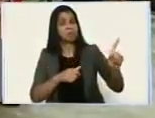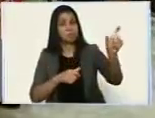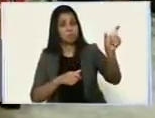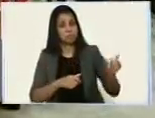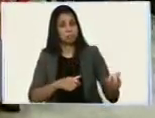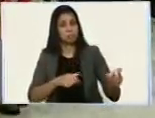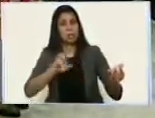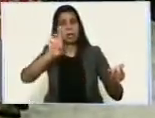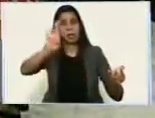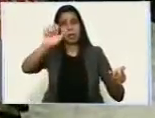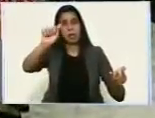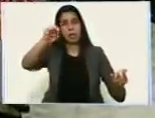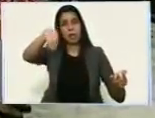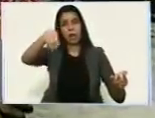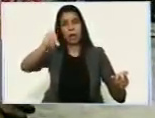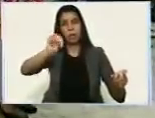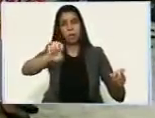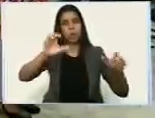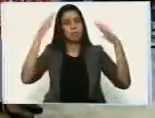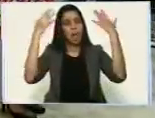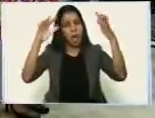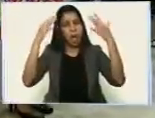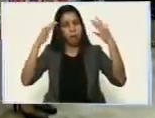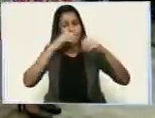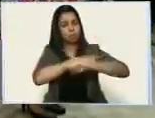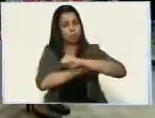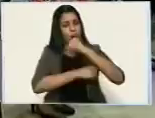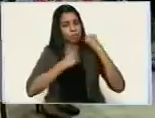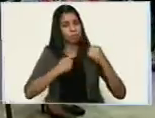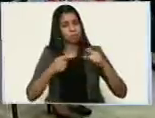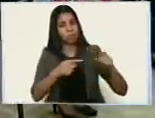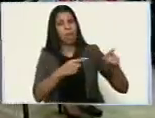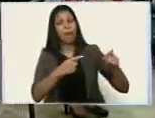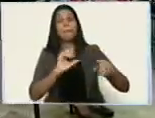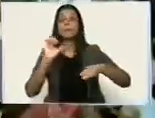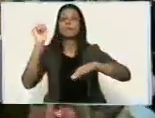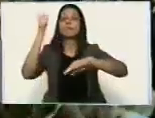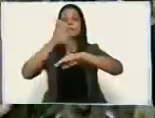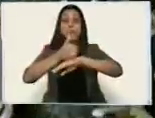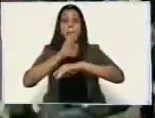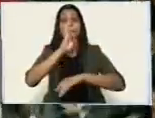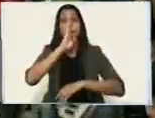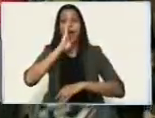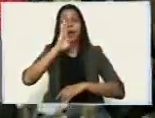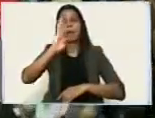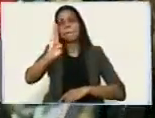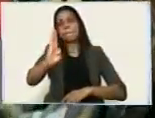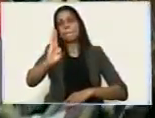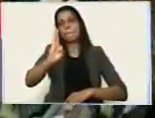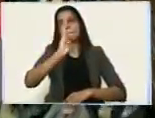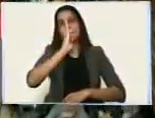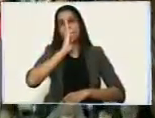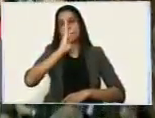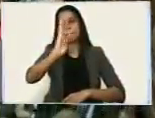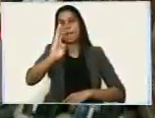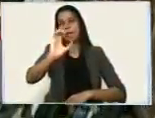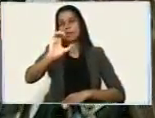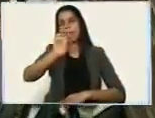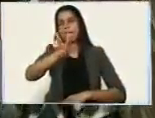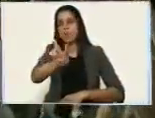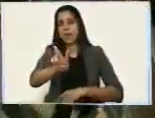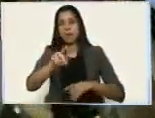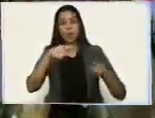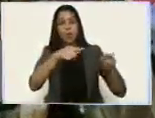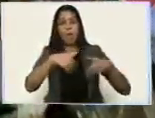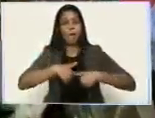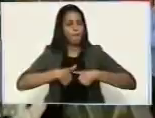Yo quisiera pedir un aplauso para el camarada Ramón Lobo, que desde el Banco Central de Venezuela realizó el